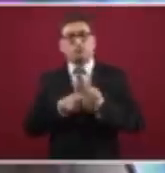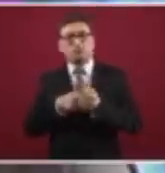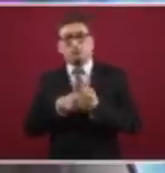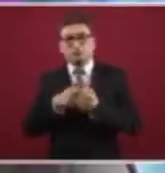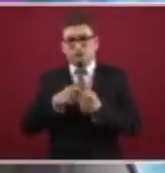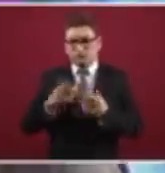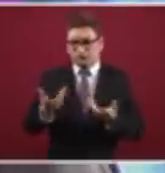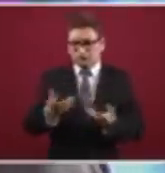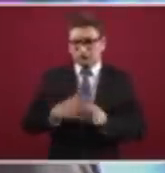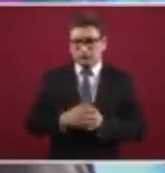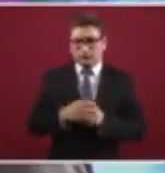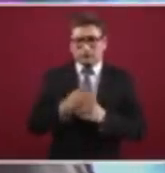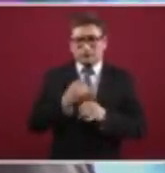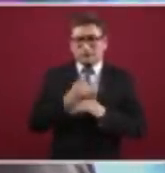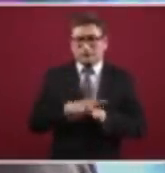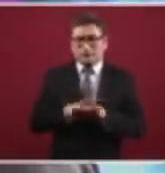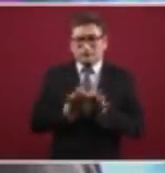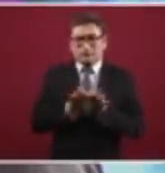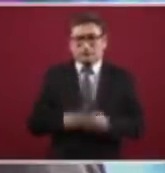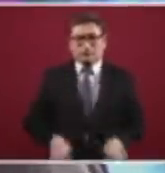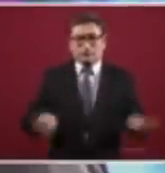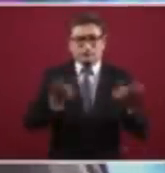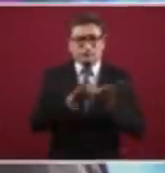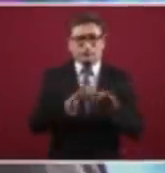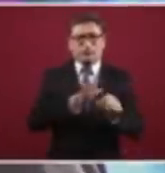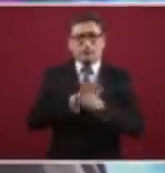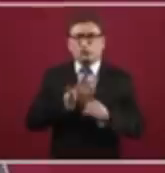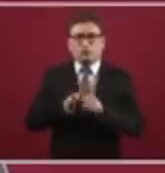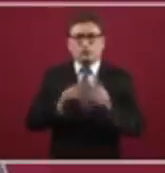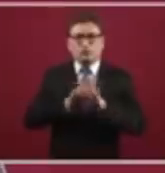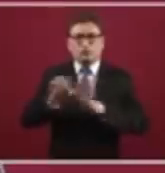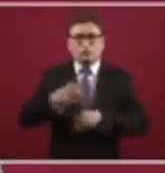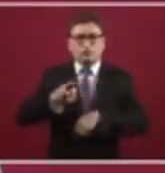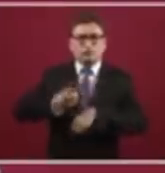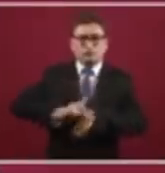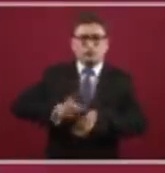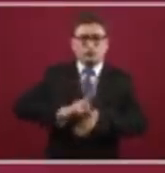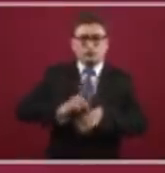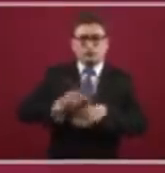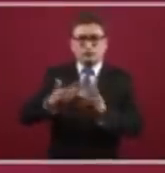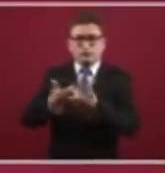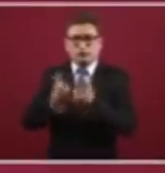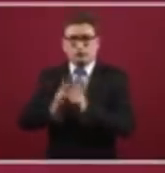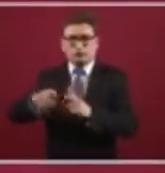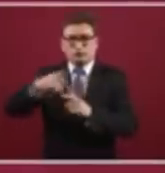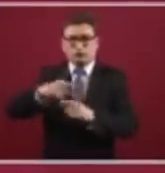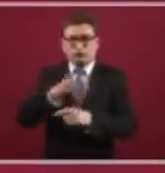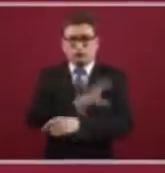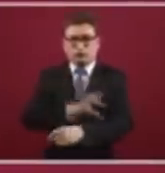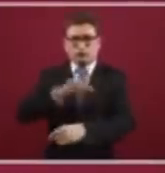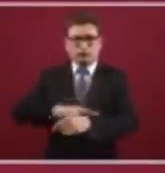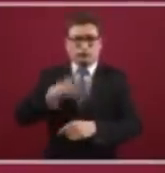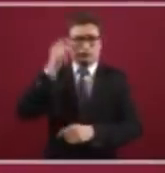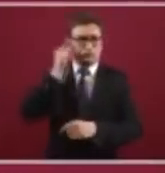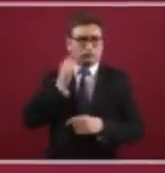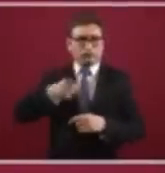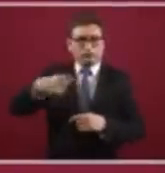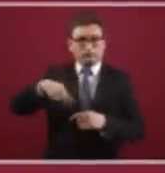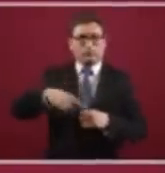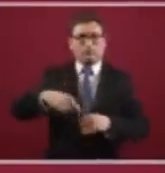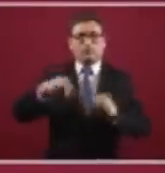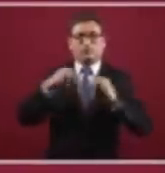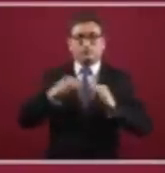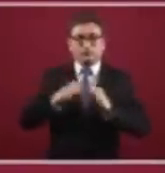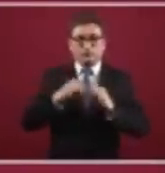ocultó información tan importante como son las bitácoras del grupo de coordinación guerrero que articulaba todas las instituciones de